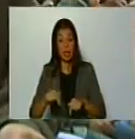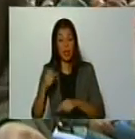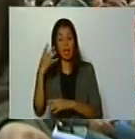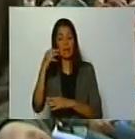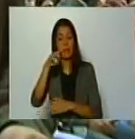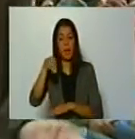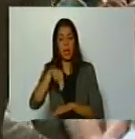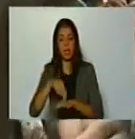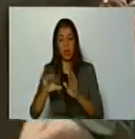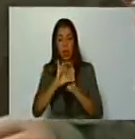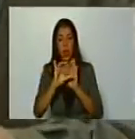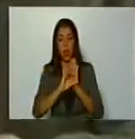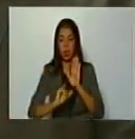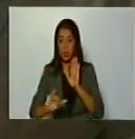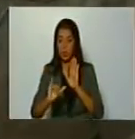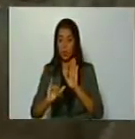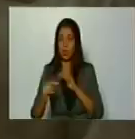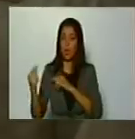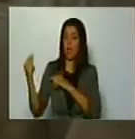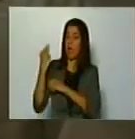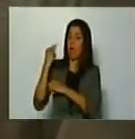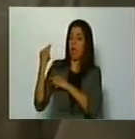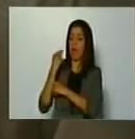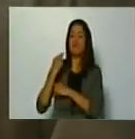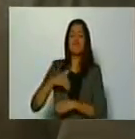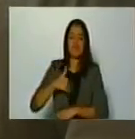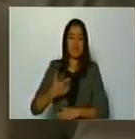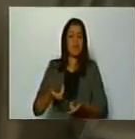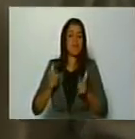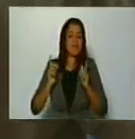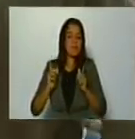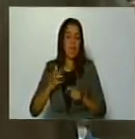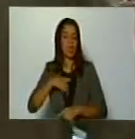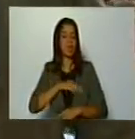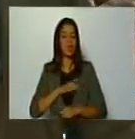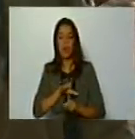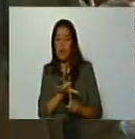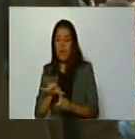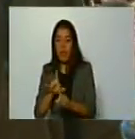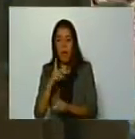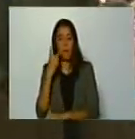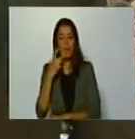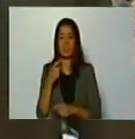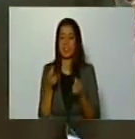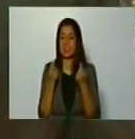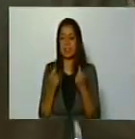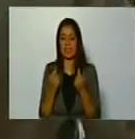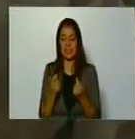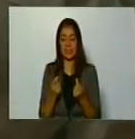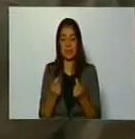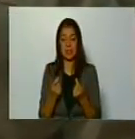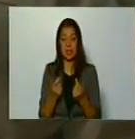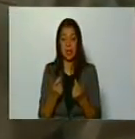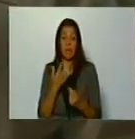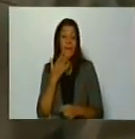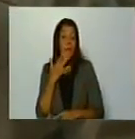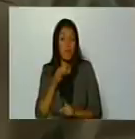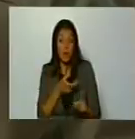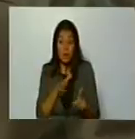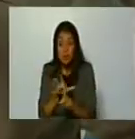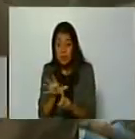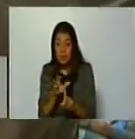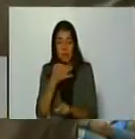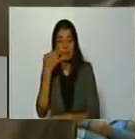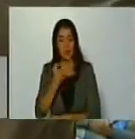Asamblea Nacional Constituyente, nos pueden acusar de lo que quieran, aquí no estamos persiguiendo a nadie, no. Si fuese así,